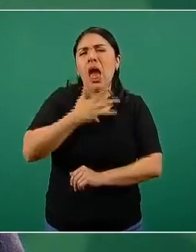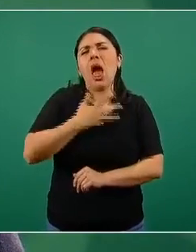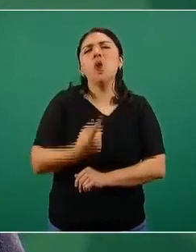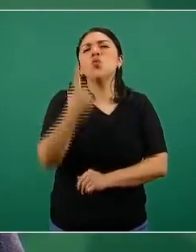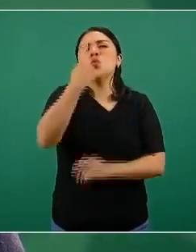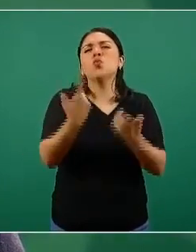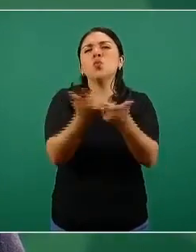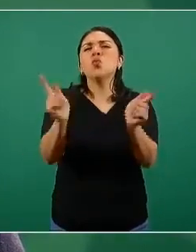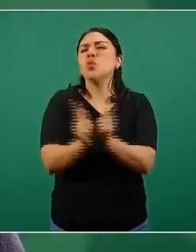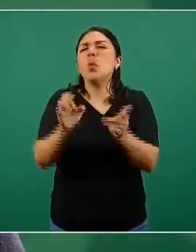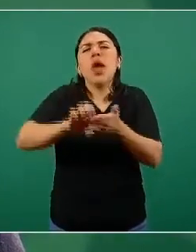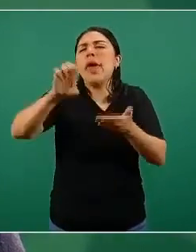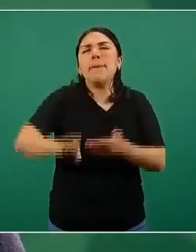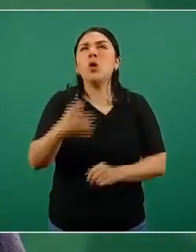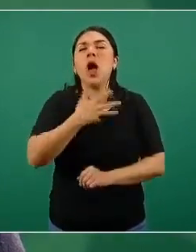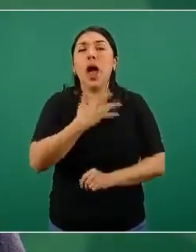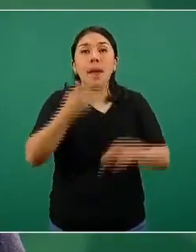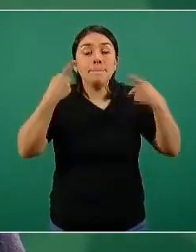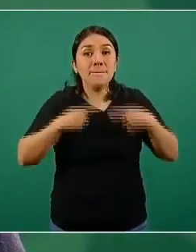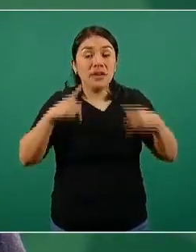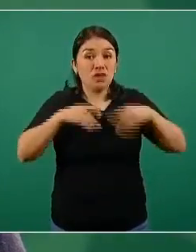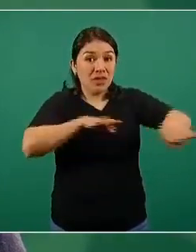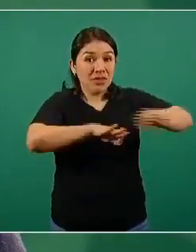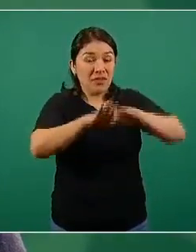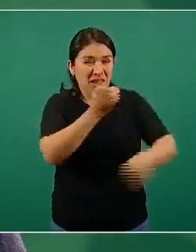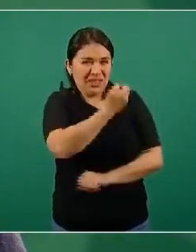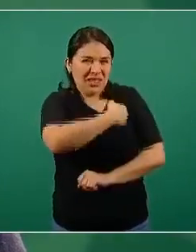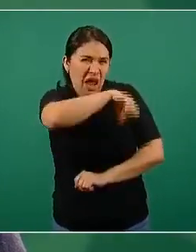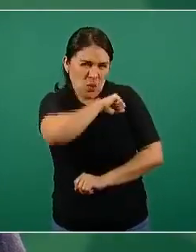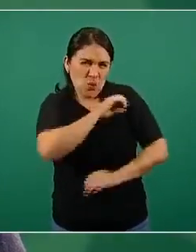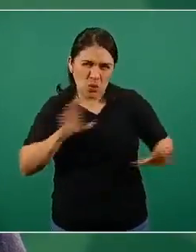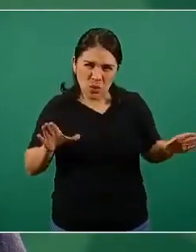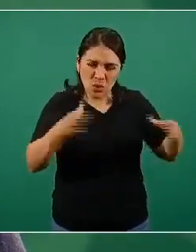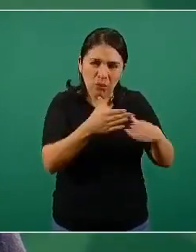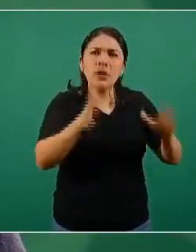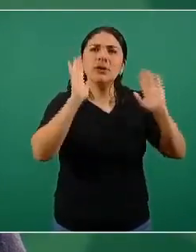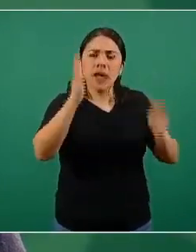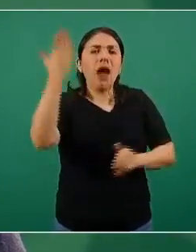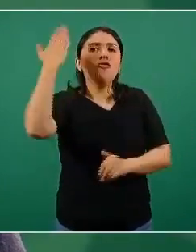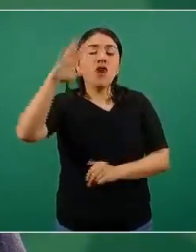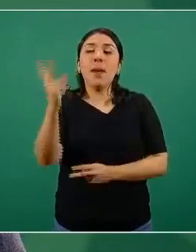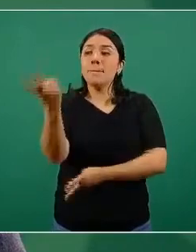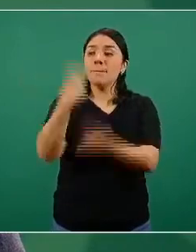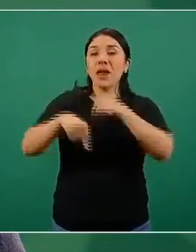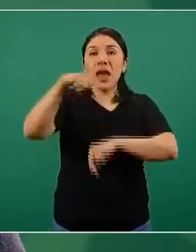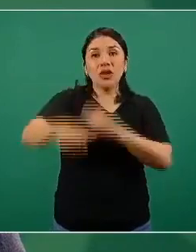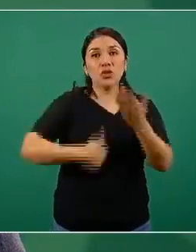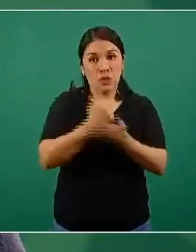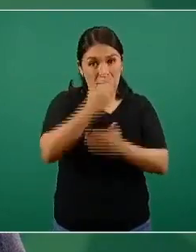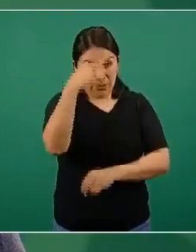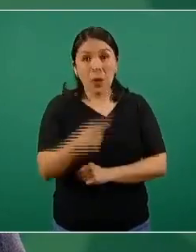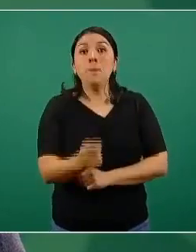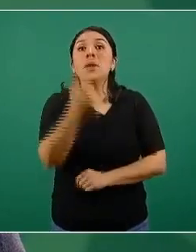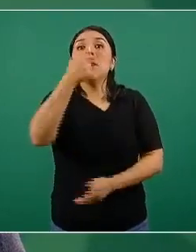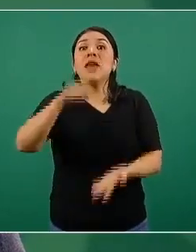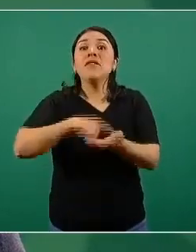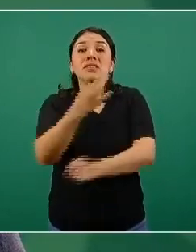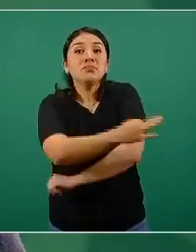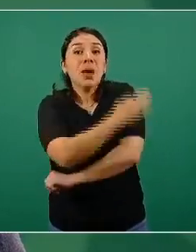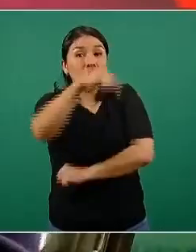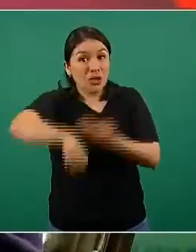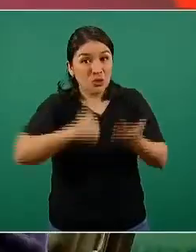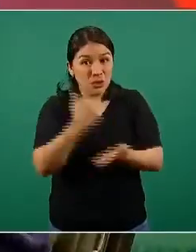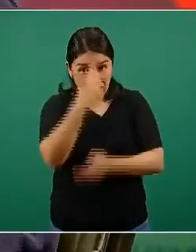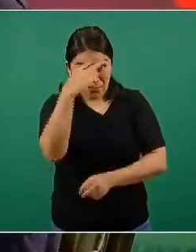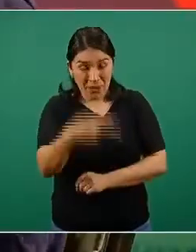grupo, por ejemplo, tenemos grupos de personal de salud que estuvo aquí en la Ciudad de México, se aplicó su primera dosis en Ciudad de México,